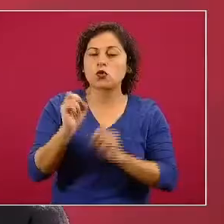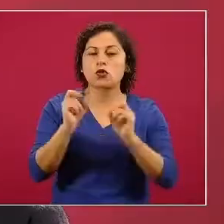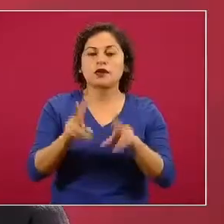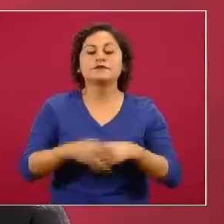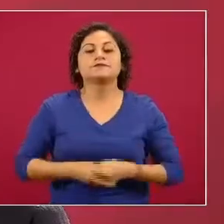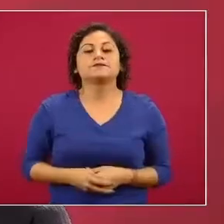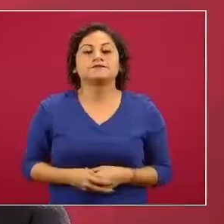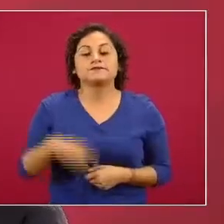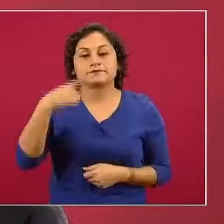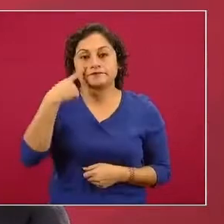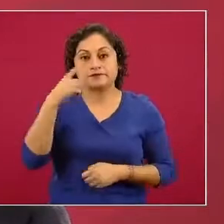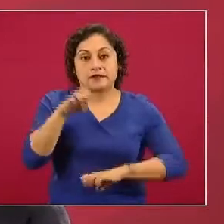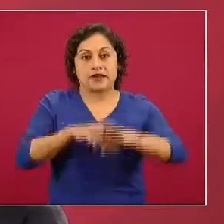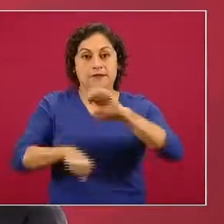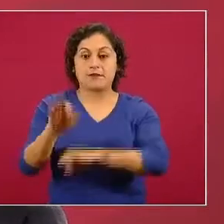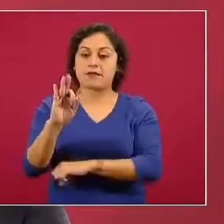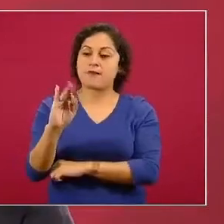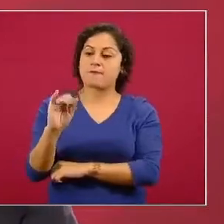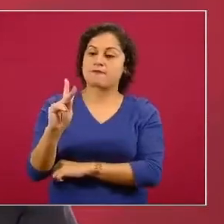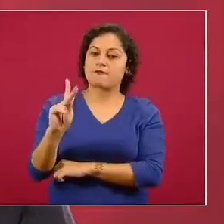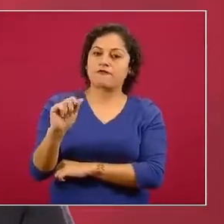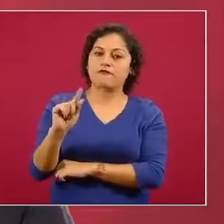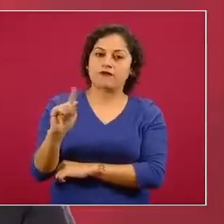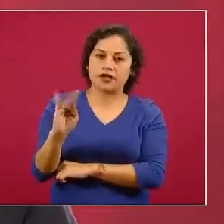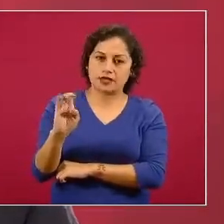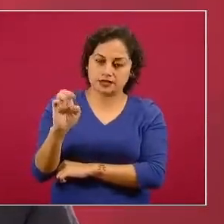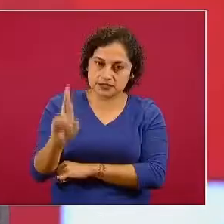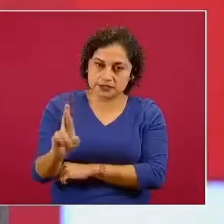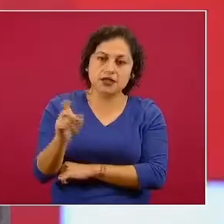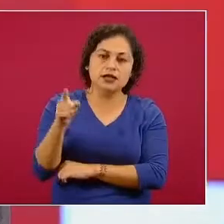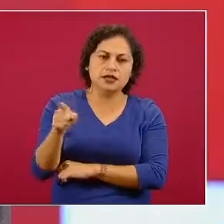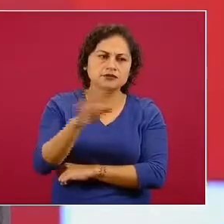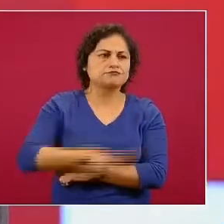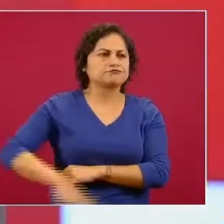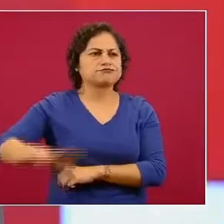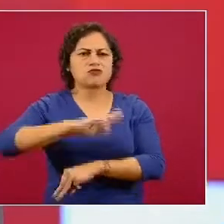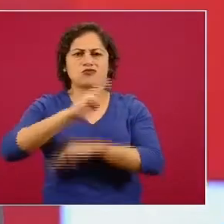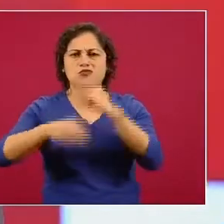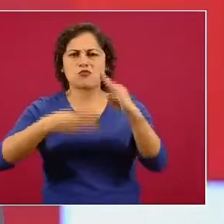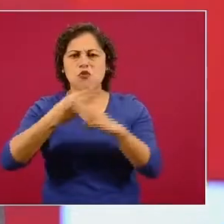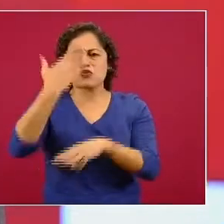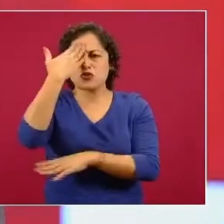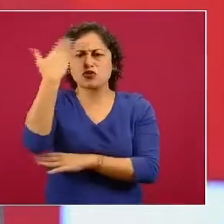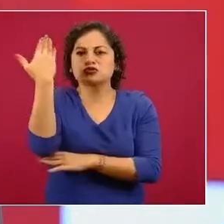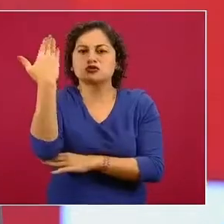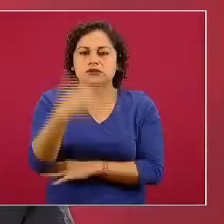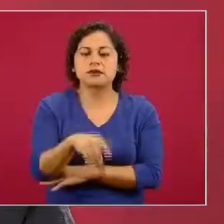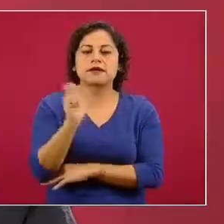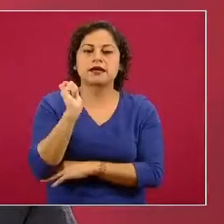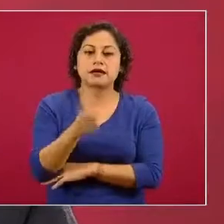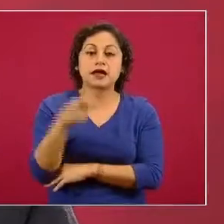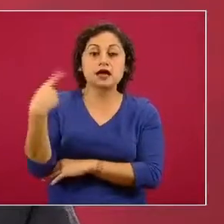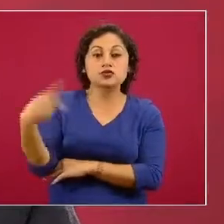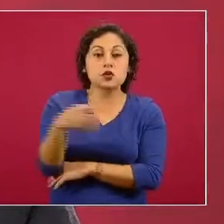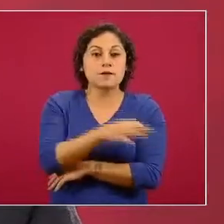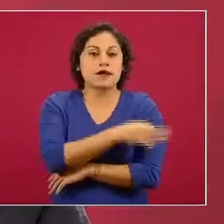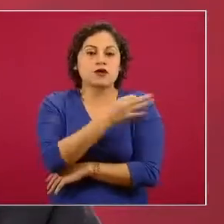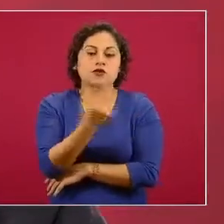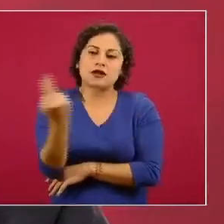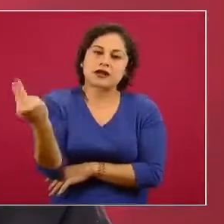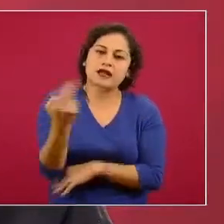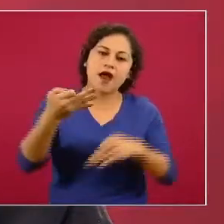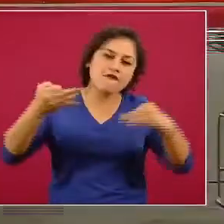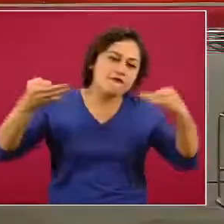La vacuna de Pfizer, esto es un hecho conocido y conversado en el mundo entero, requiere ultracongelación. Ultracongelación